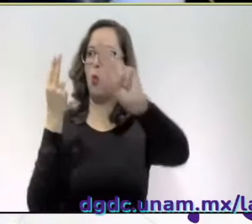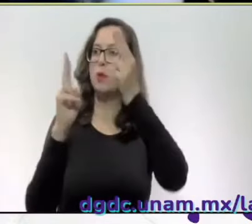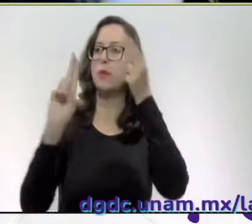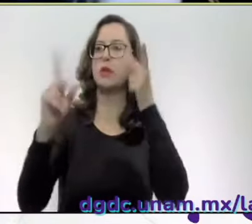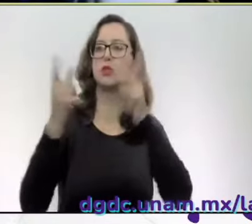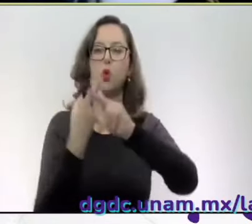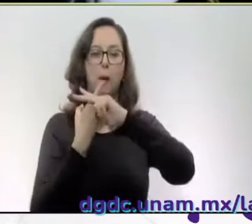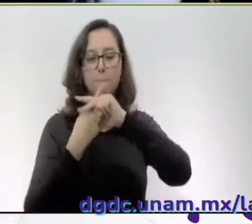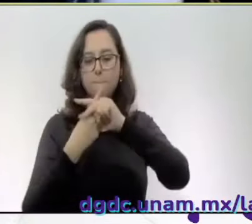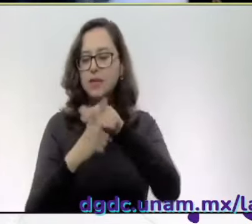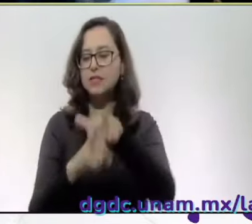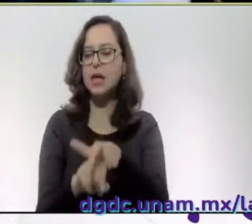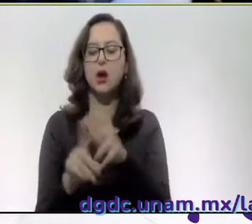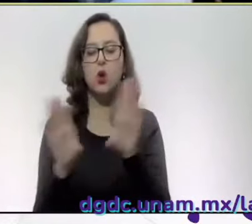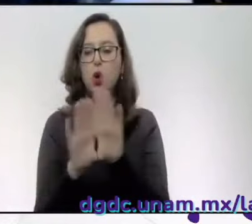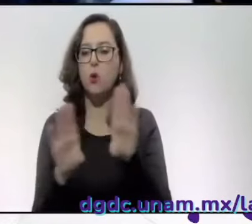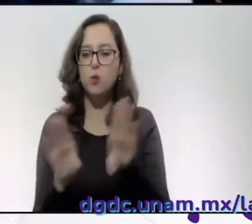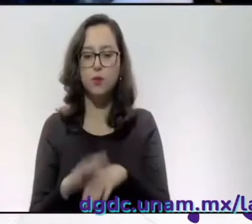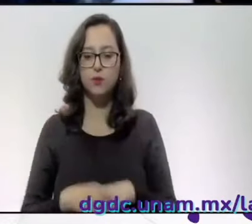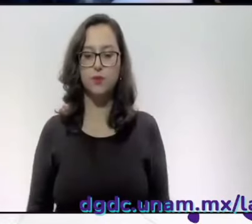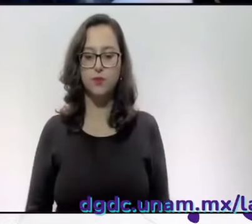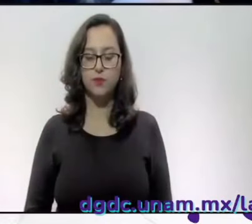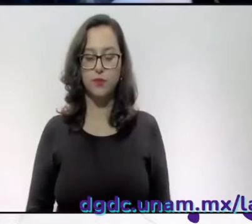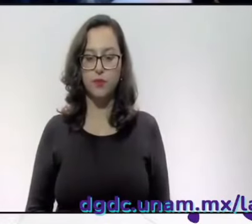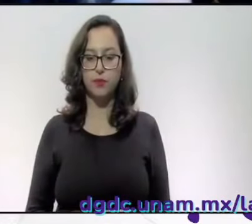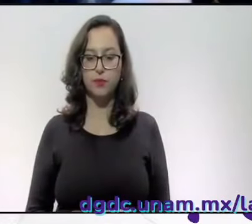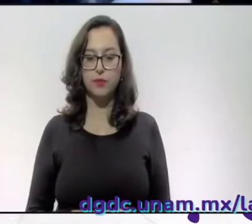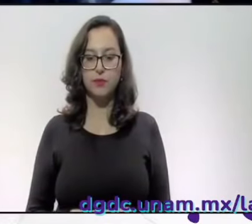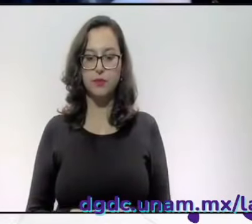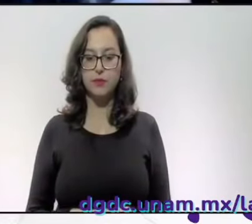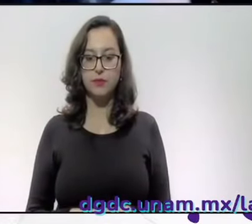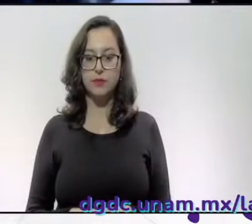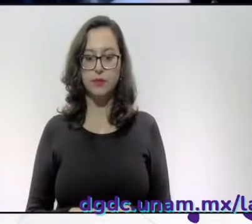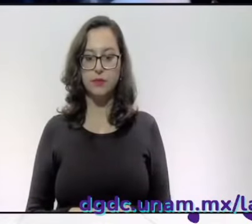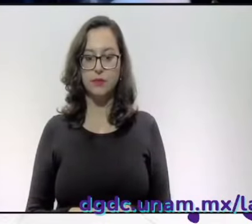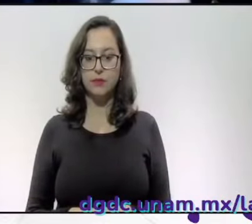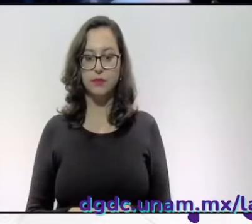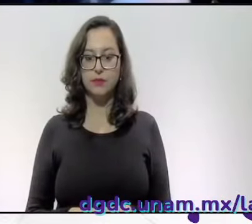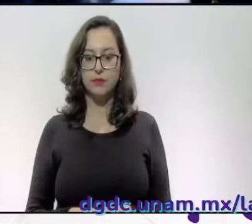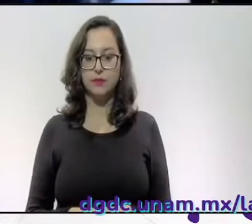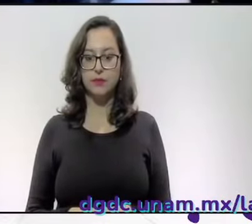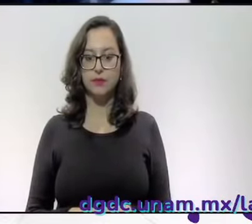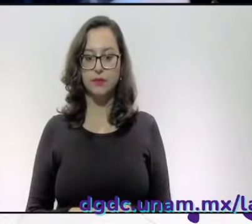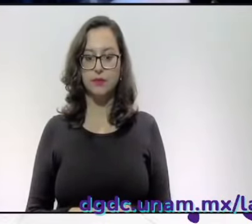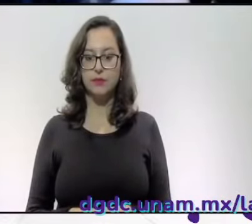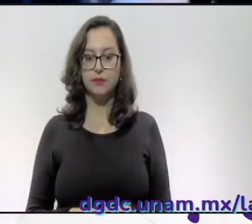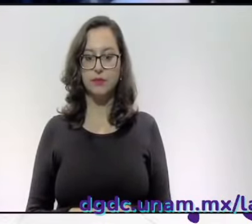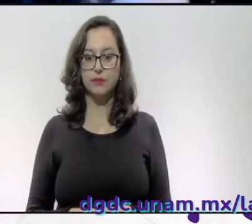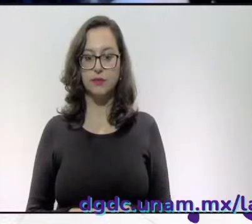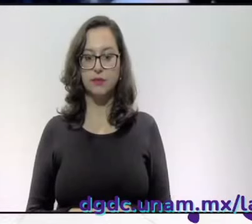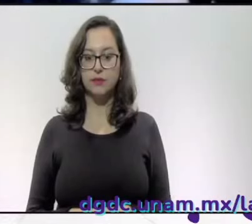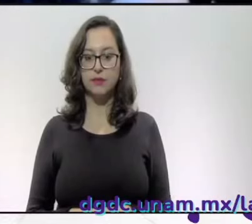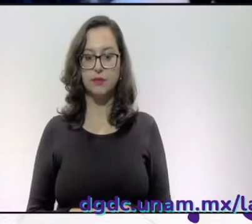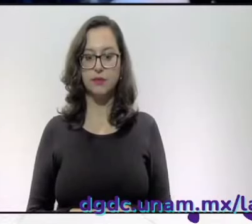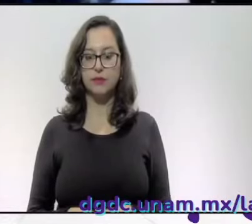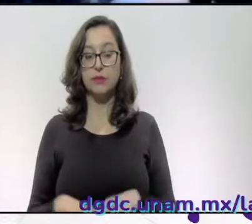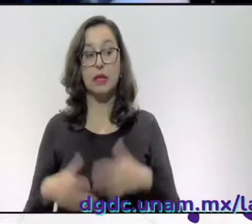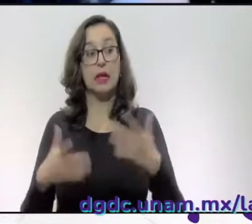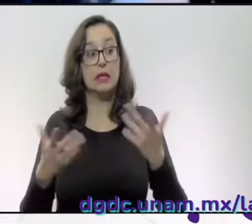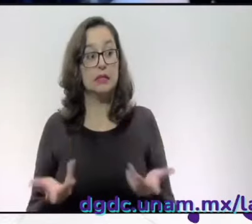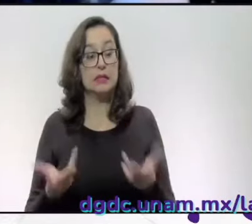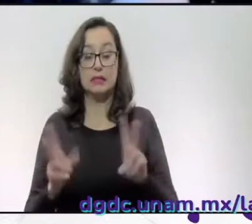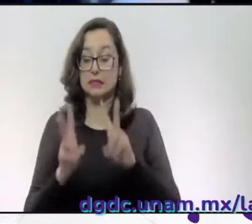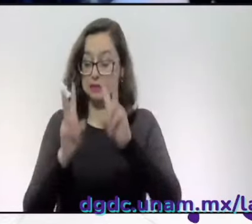el universo. Ah, sí, en términos modernos, físicos, perdón, que alguien está tocando el timbre. En términos de la